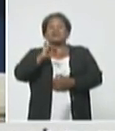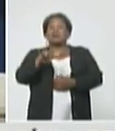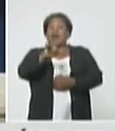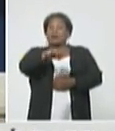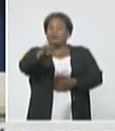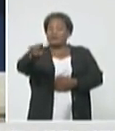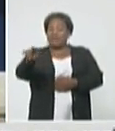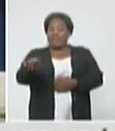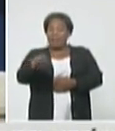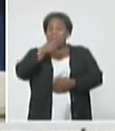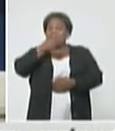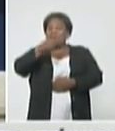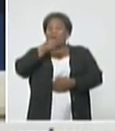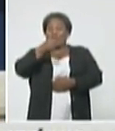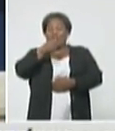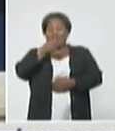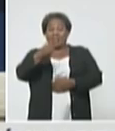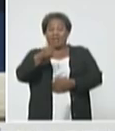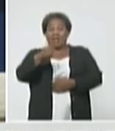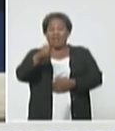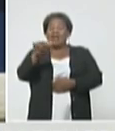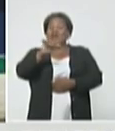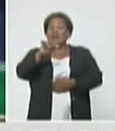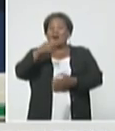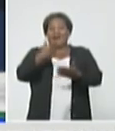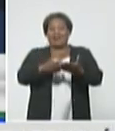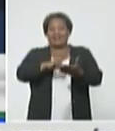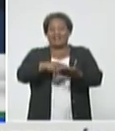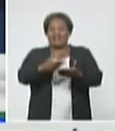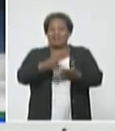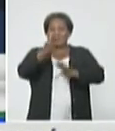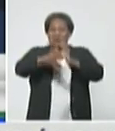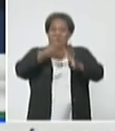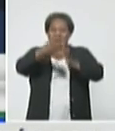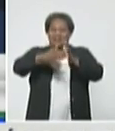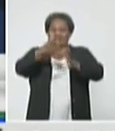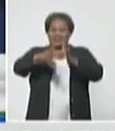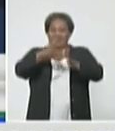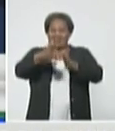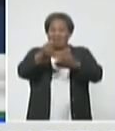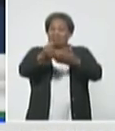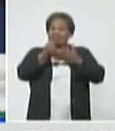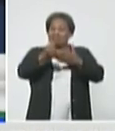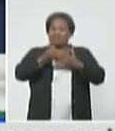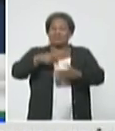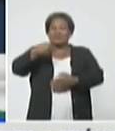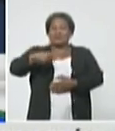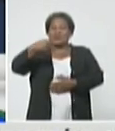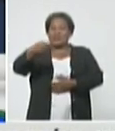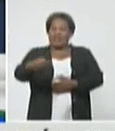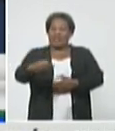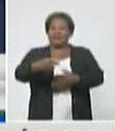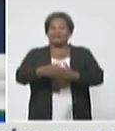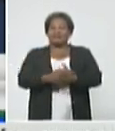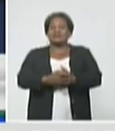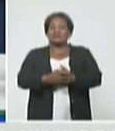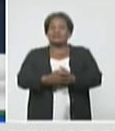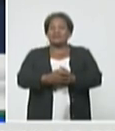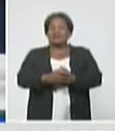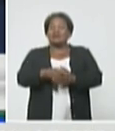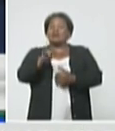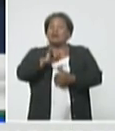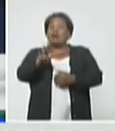Gisela, buenos días a la intérprete de lenguaje de señas que nos apoya todos los mañanas, a los medios de radio